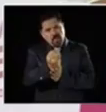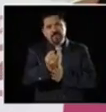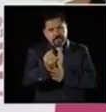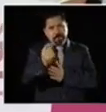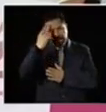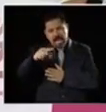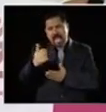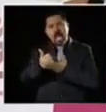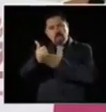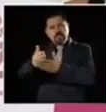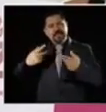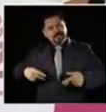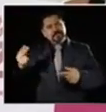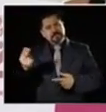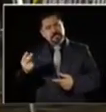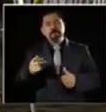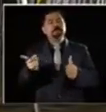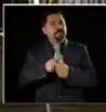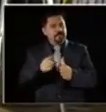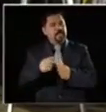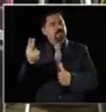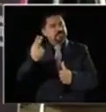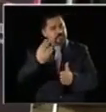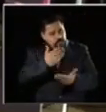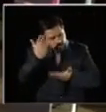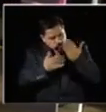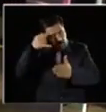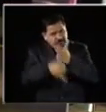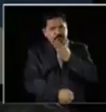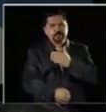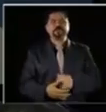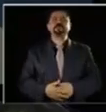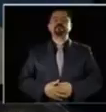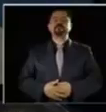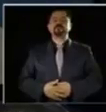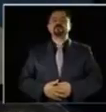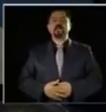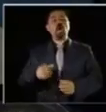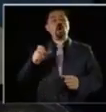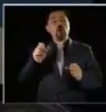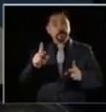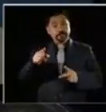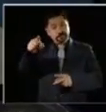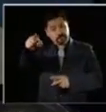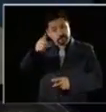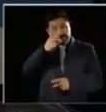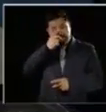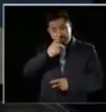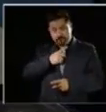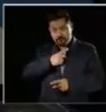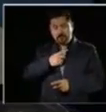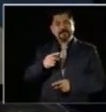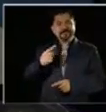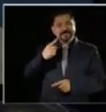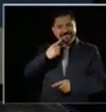entender que hay que analizar primero. Muchas gracias. Adelante con la réplica. En base a lo que comenta la candidata,